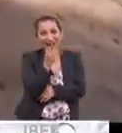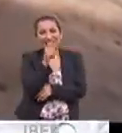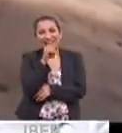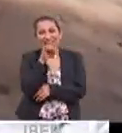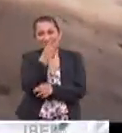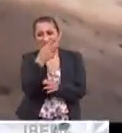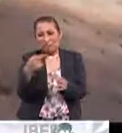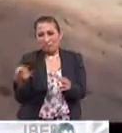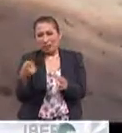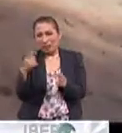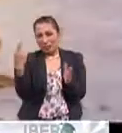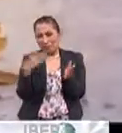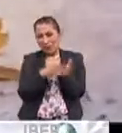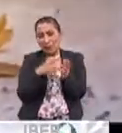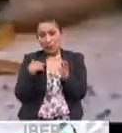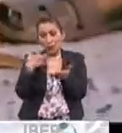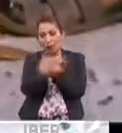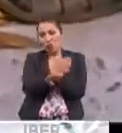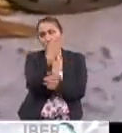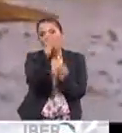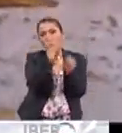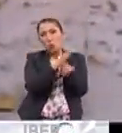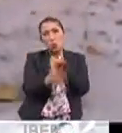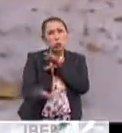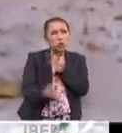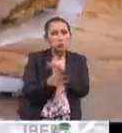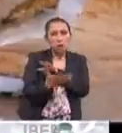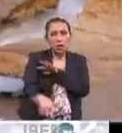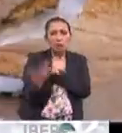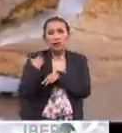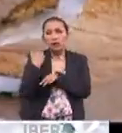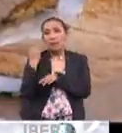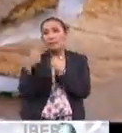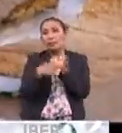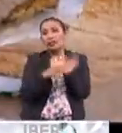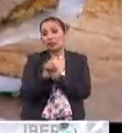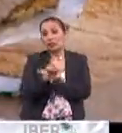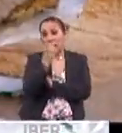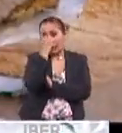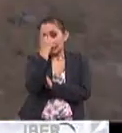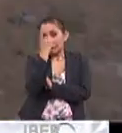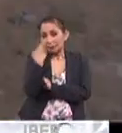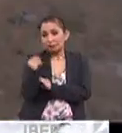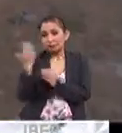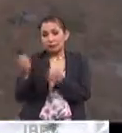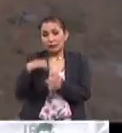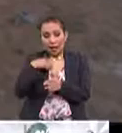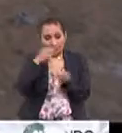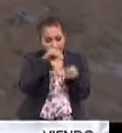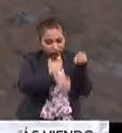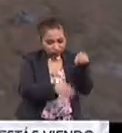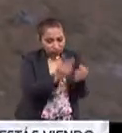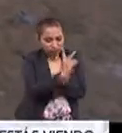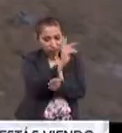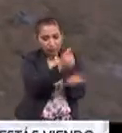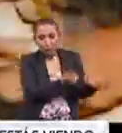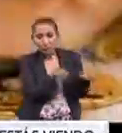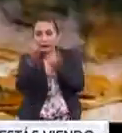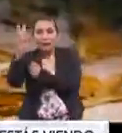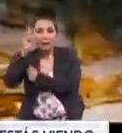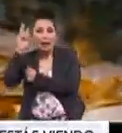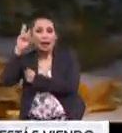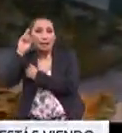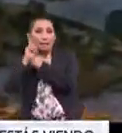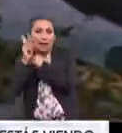bong puede generar un ingreso anual de aproximadamente $1000. Tras cosecharlos, se exportan a Vietnam,